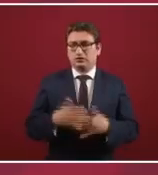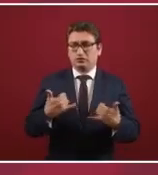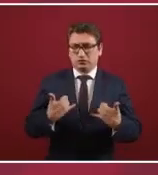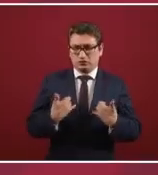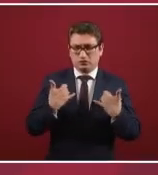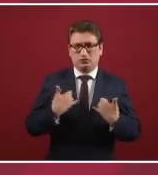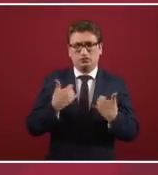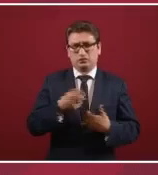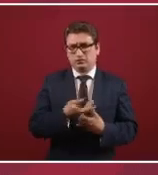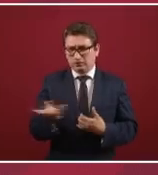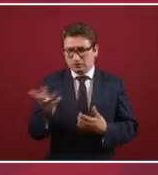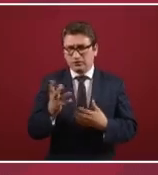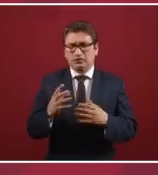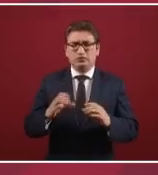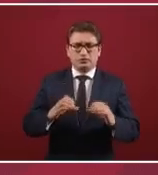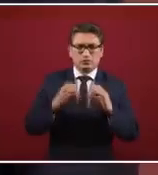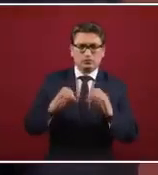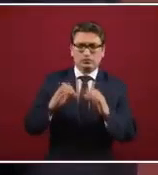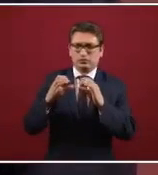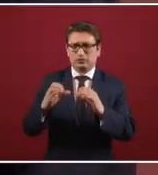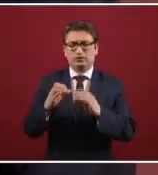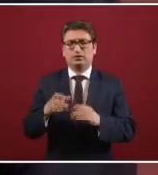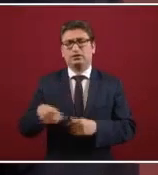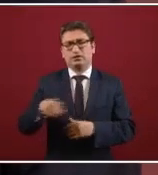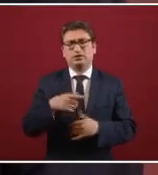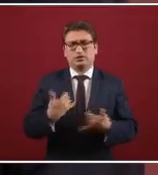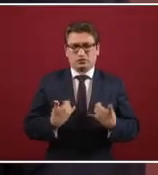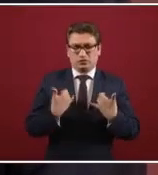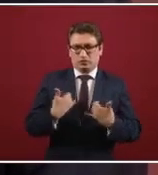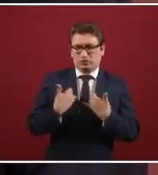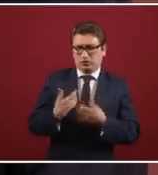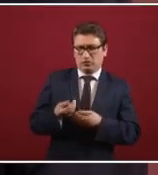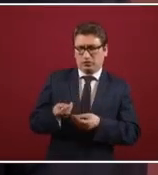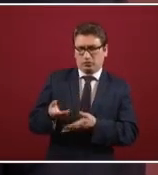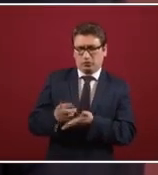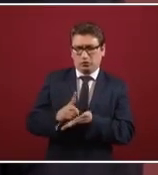jóvenes no envenenar a los jóvenes